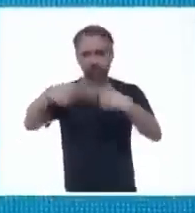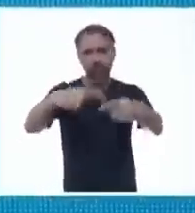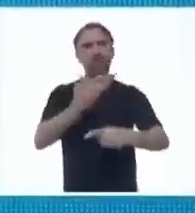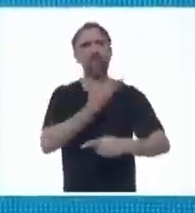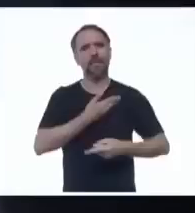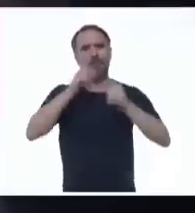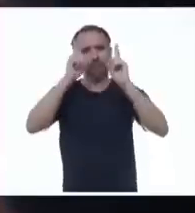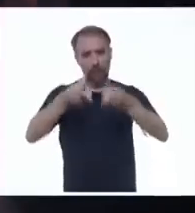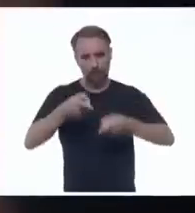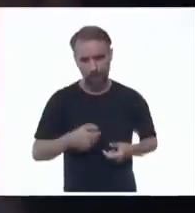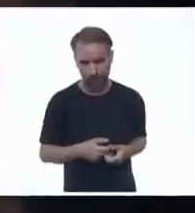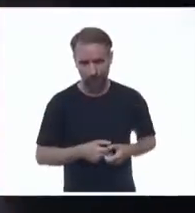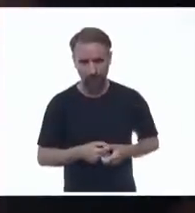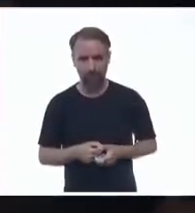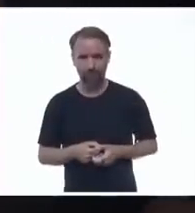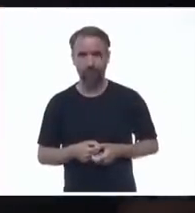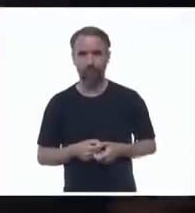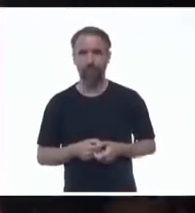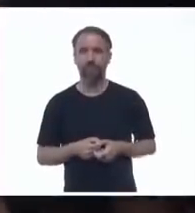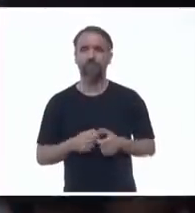República.